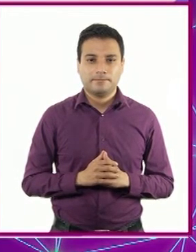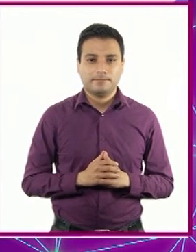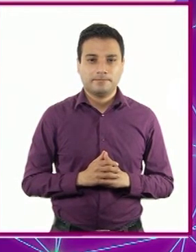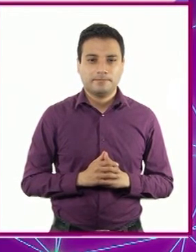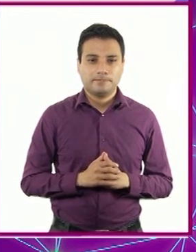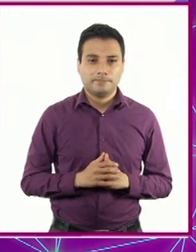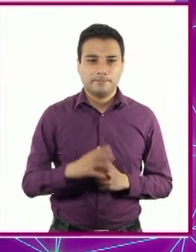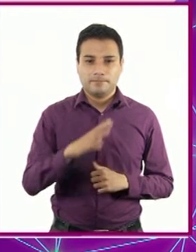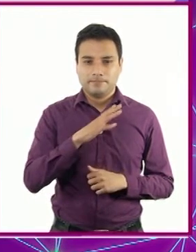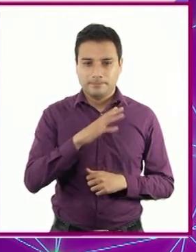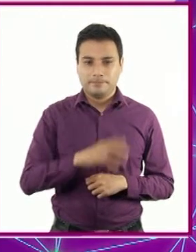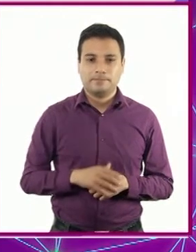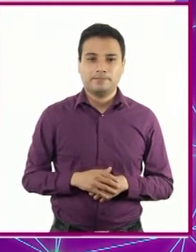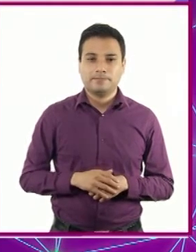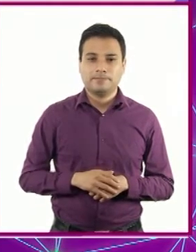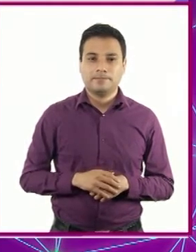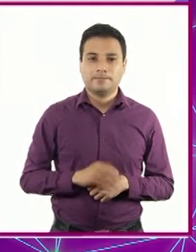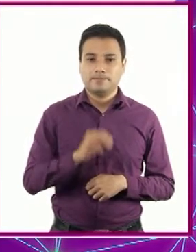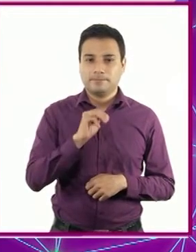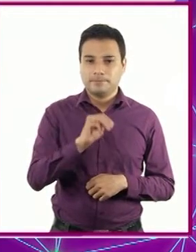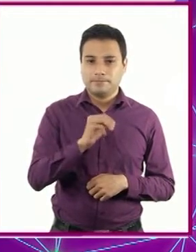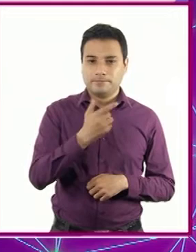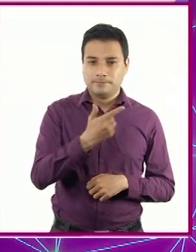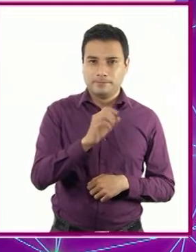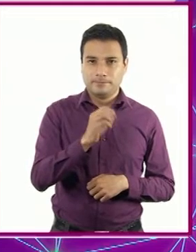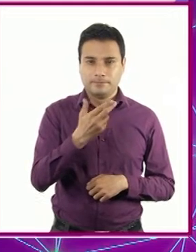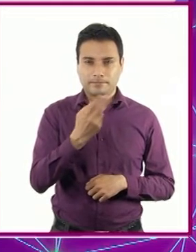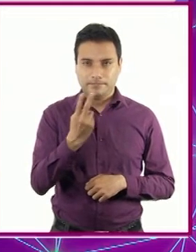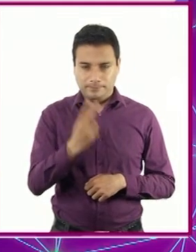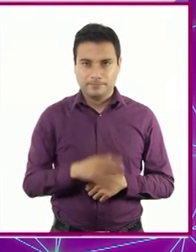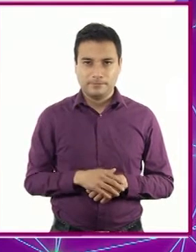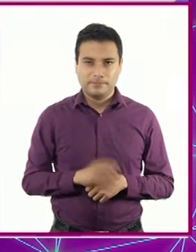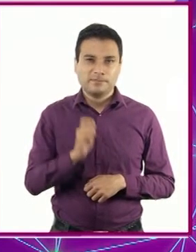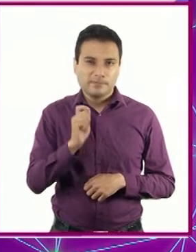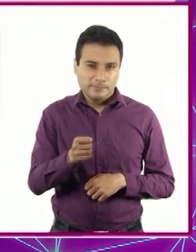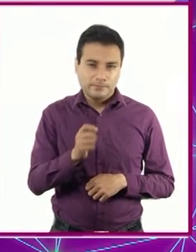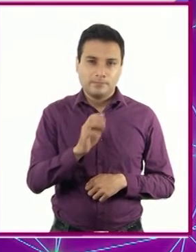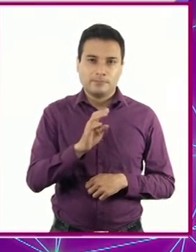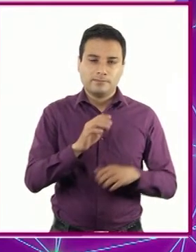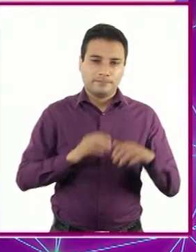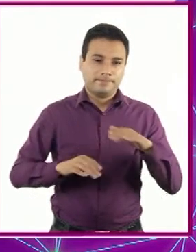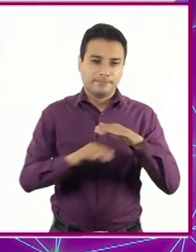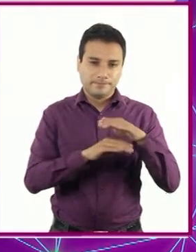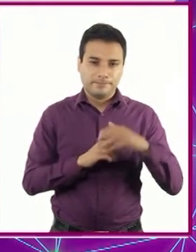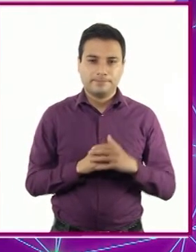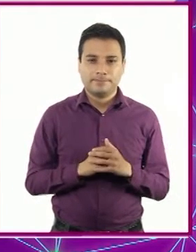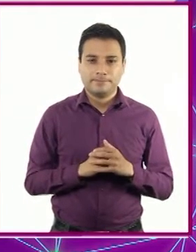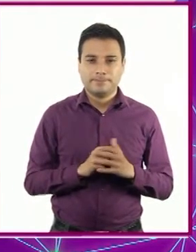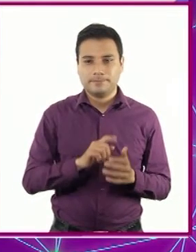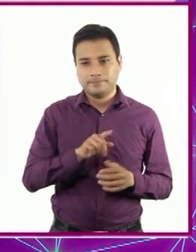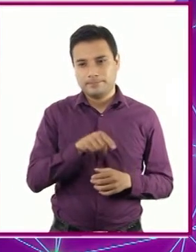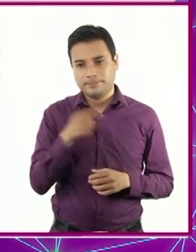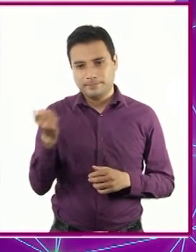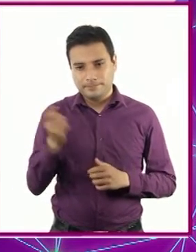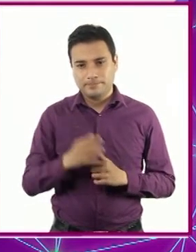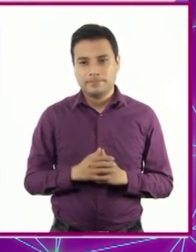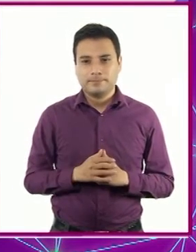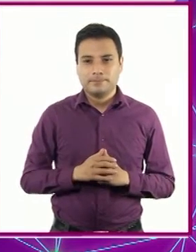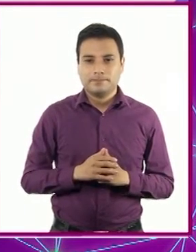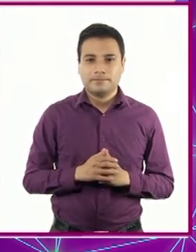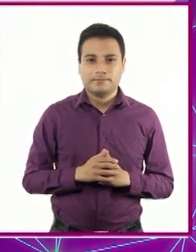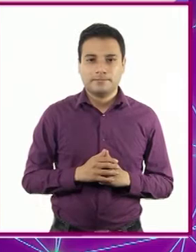el hidróxido de magnesio, que es una base, y el ácido clorhídrico, que es un ácido. Lo que sucederá es que el